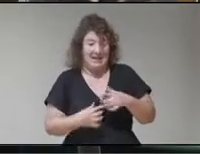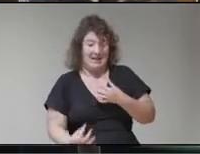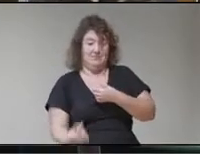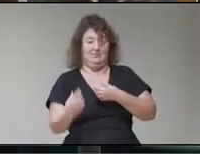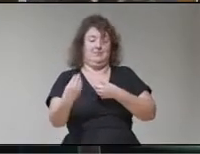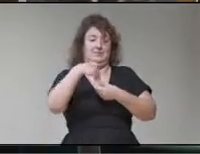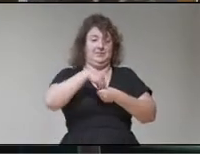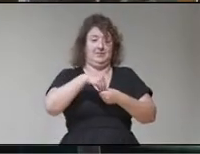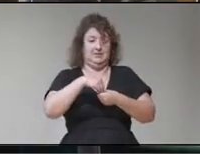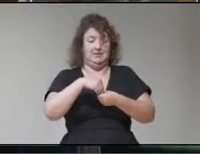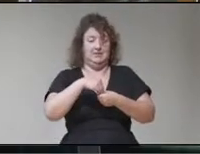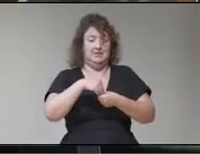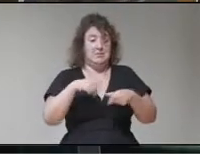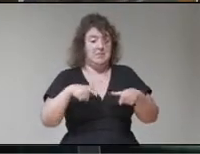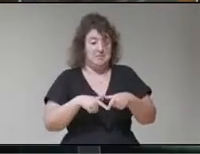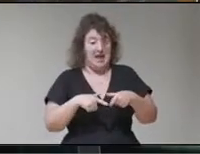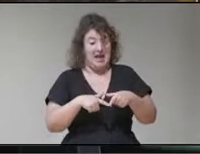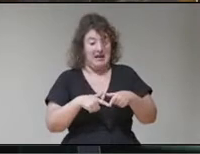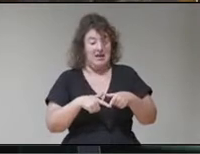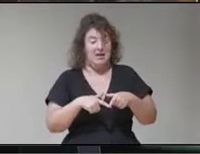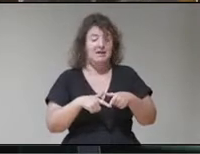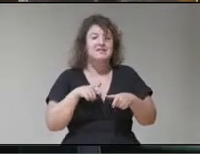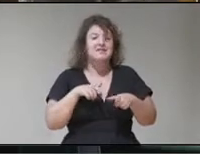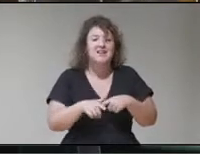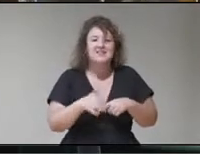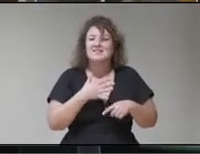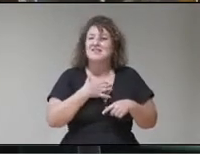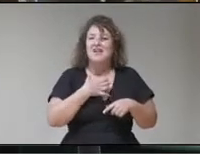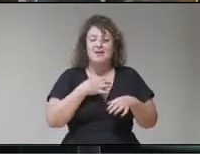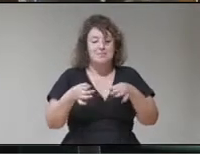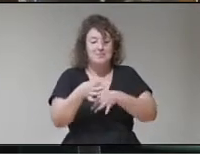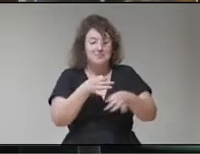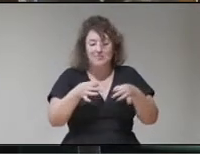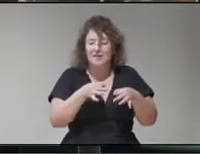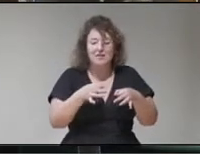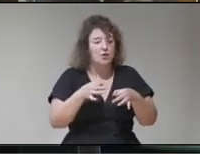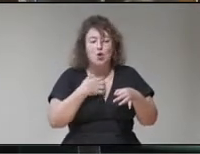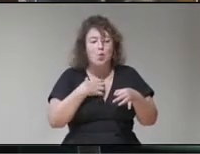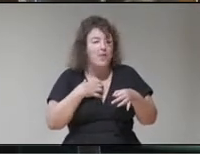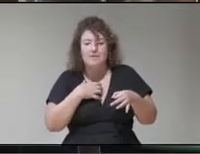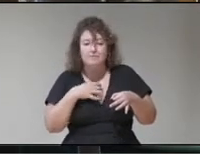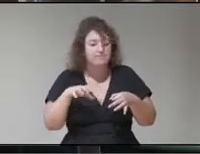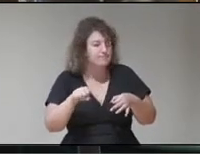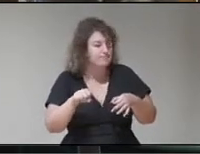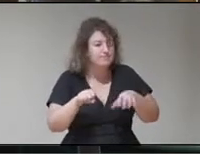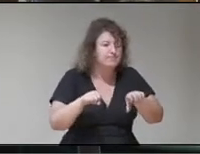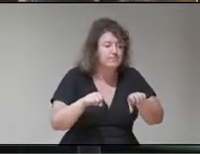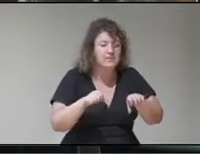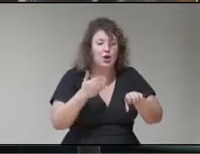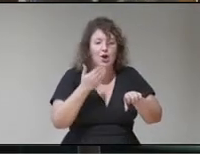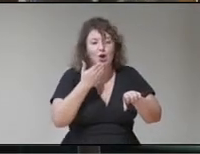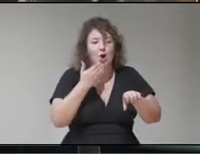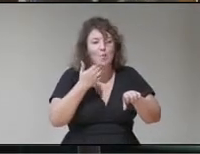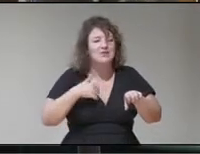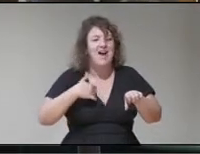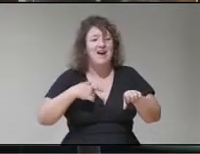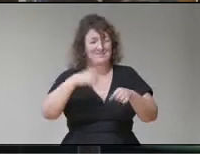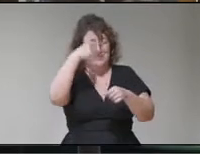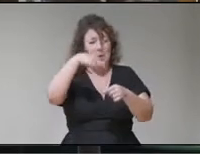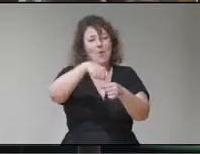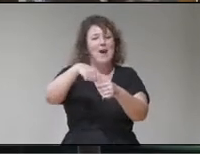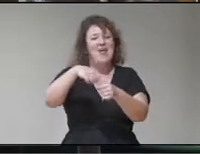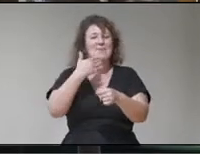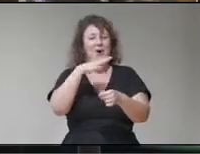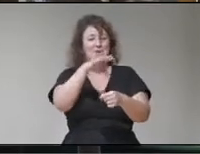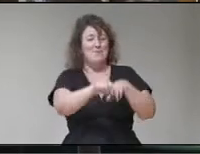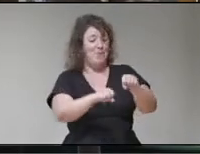lo que nos vamos a encontrar también es que ese microorganismo no va a tener en dónde engancharse, porque todos los sitios, dijéramos, están cogidos y por